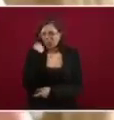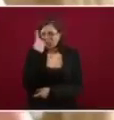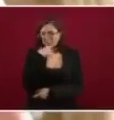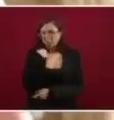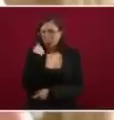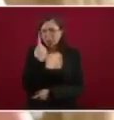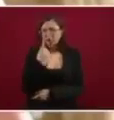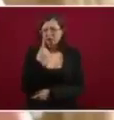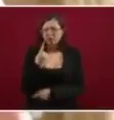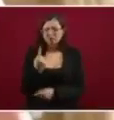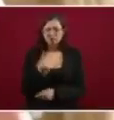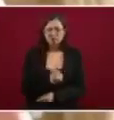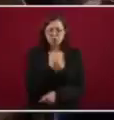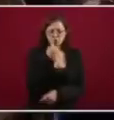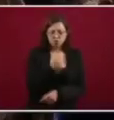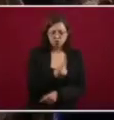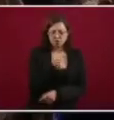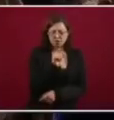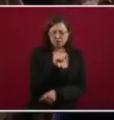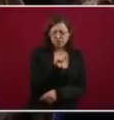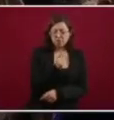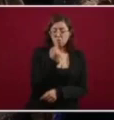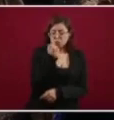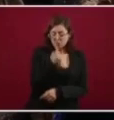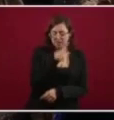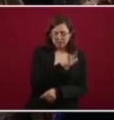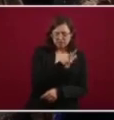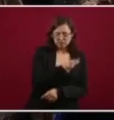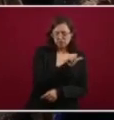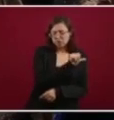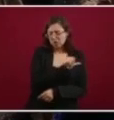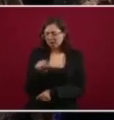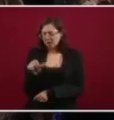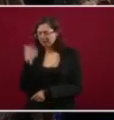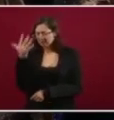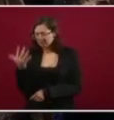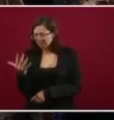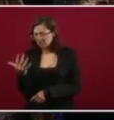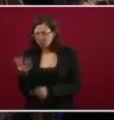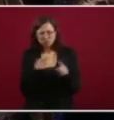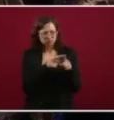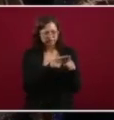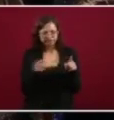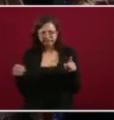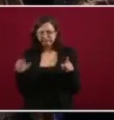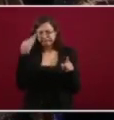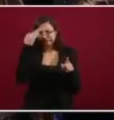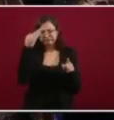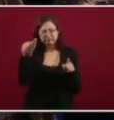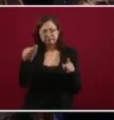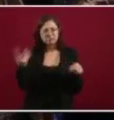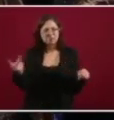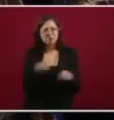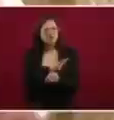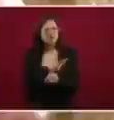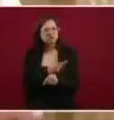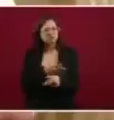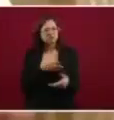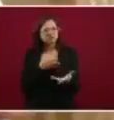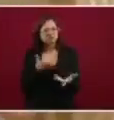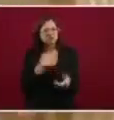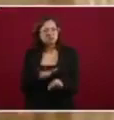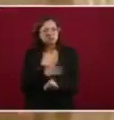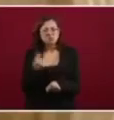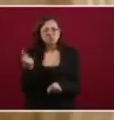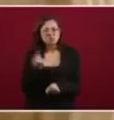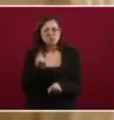horas, ¿no? De la 1:18 hasta las 17. ¿Qué pasó en ese lapso? ¿No se pudo llegar o es la hora